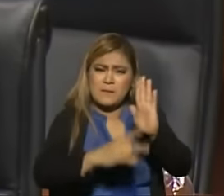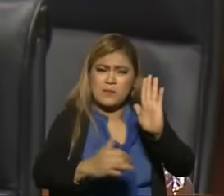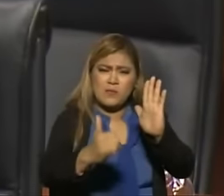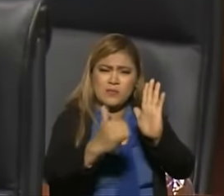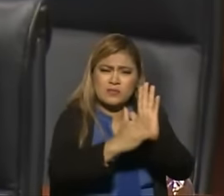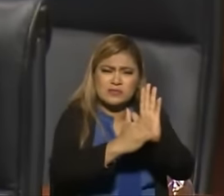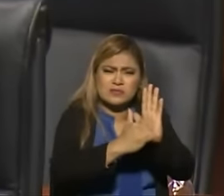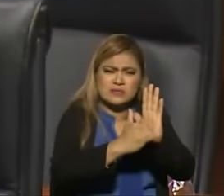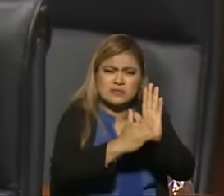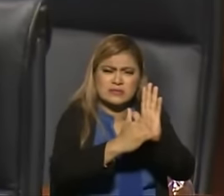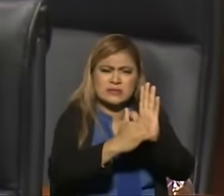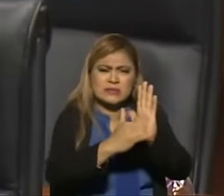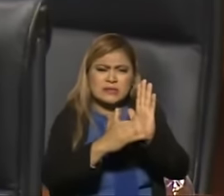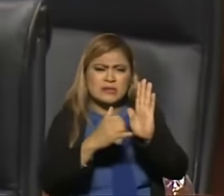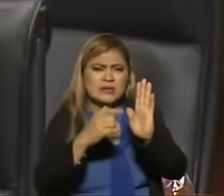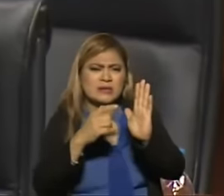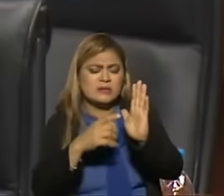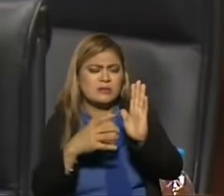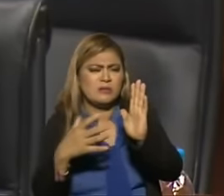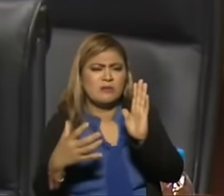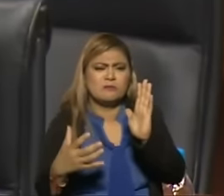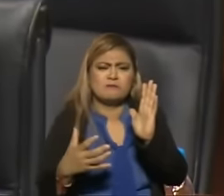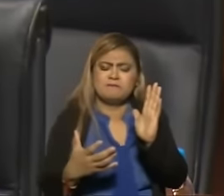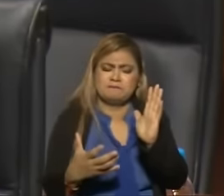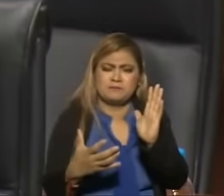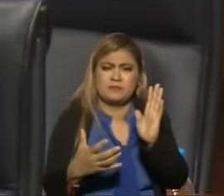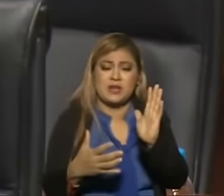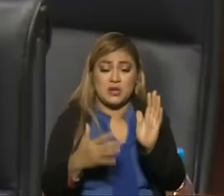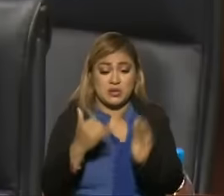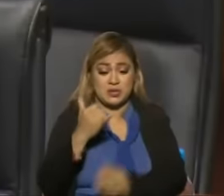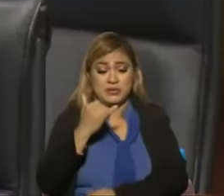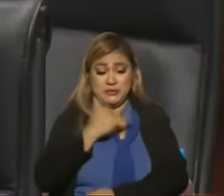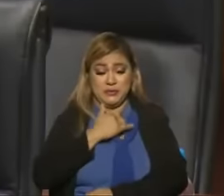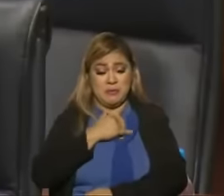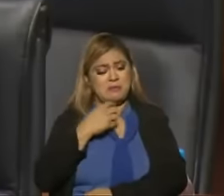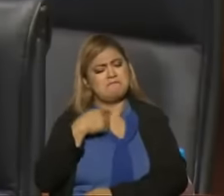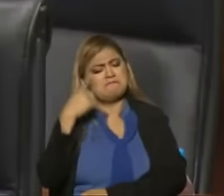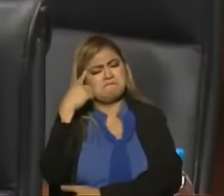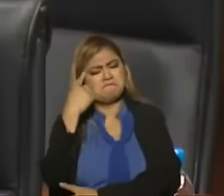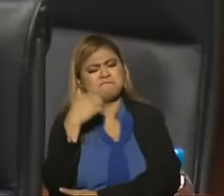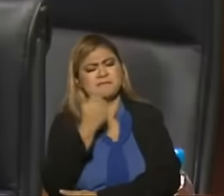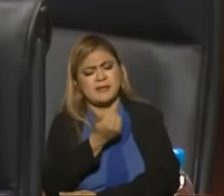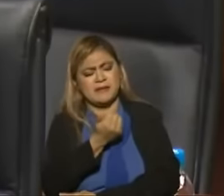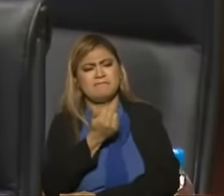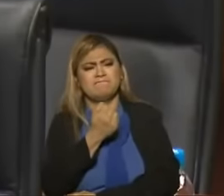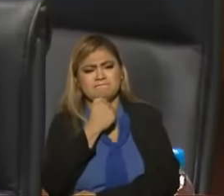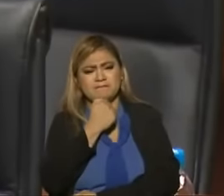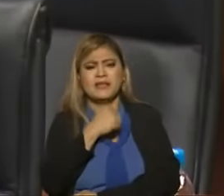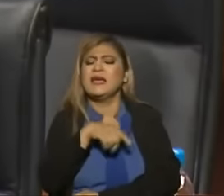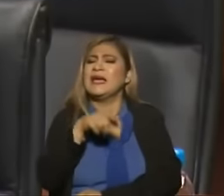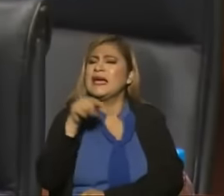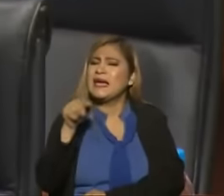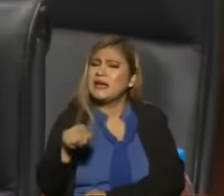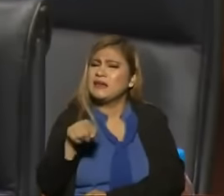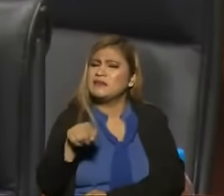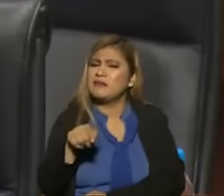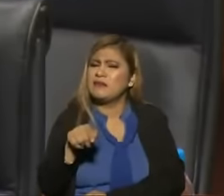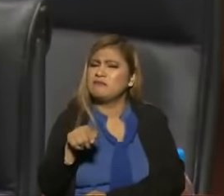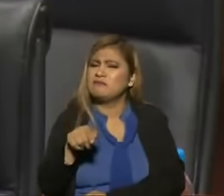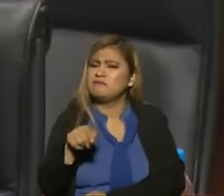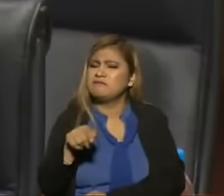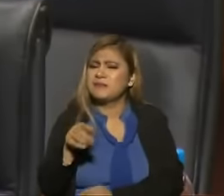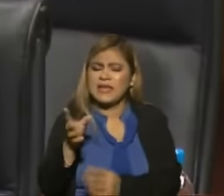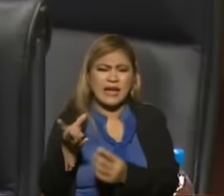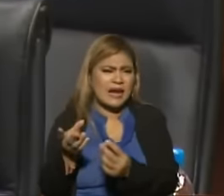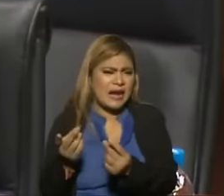impacto, las falencias, entre otras. Pero en mi opinión, esto está llevándose de una manera